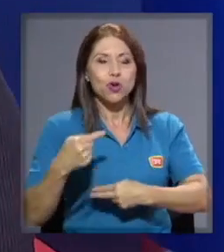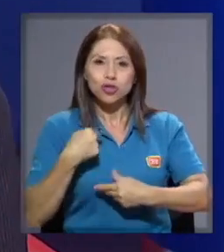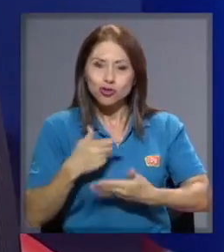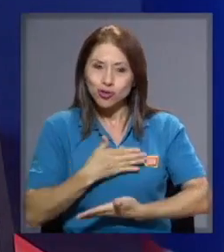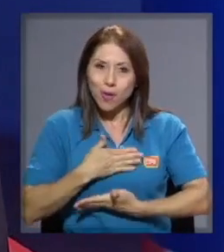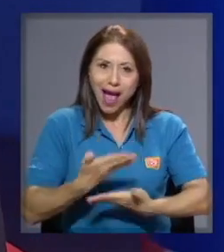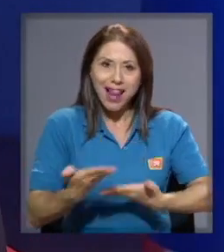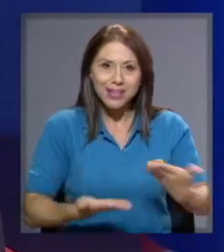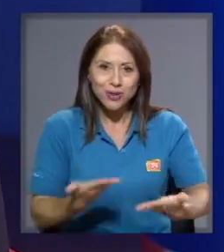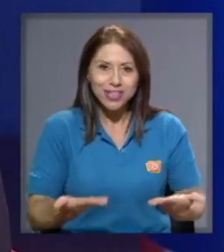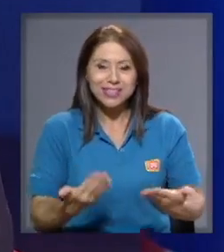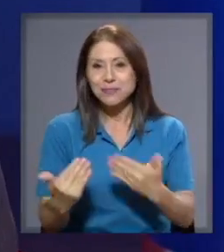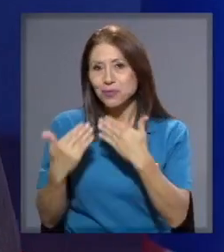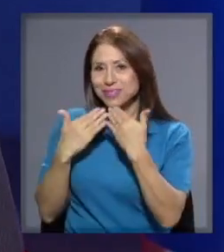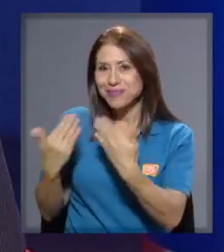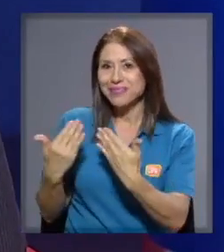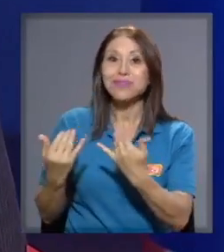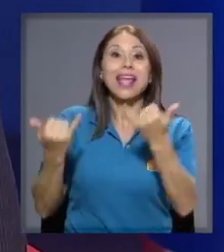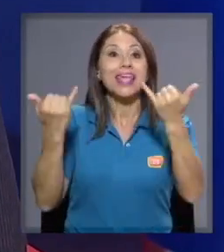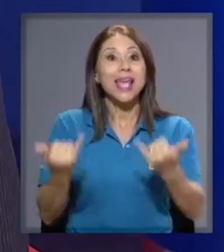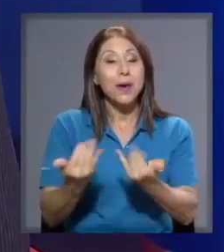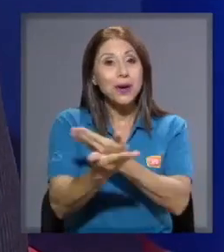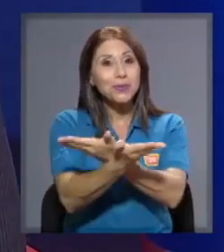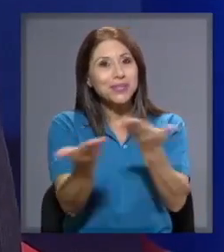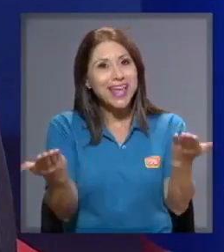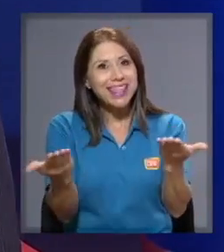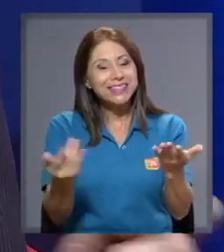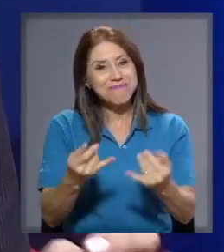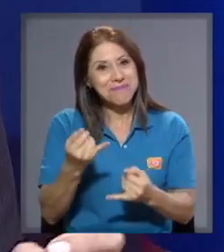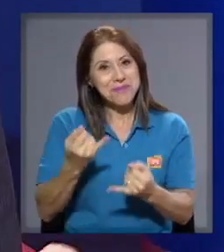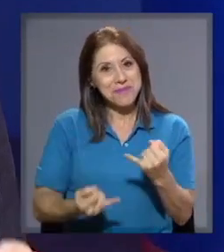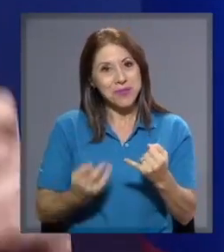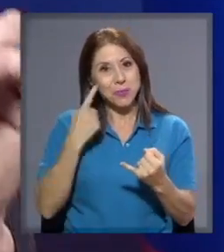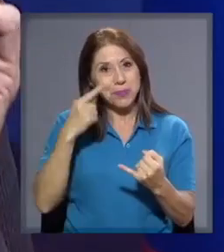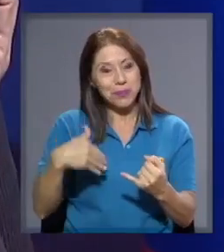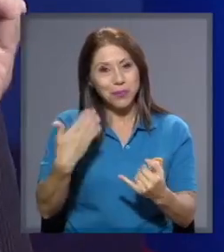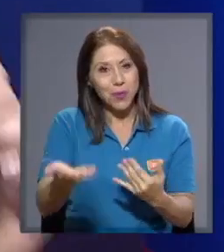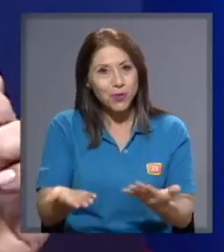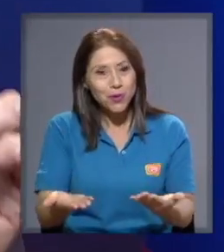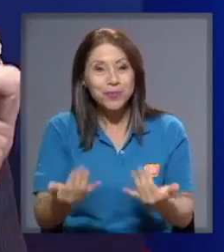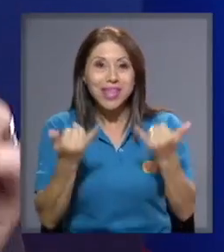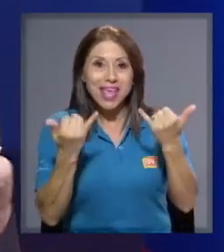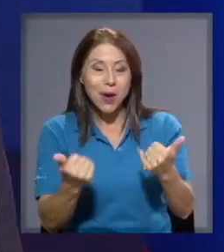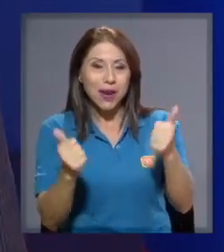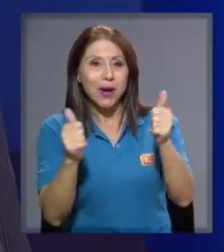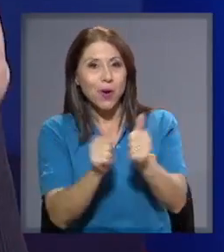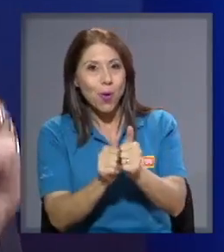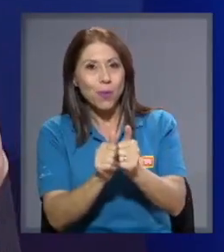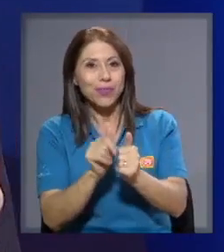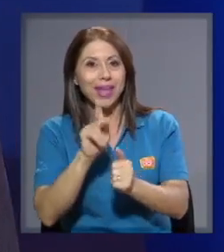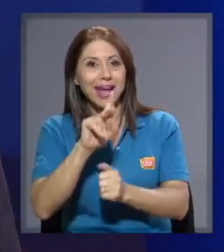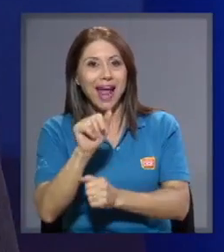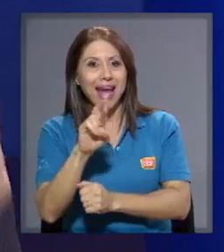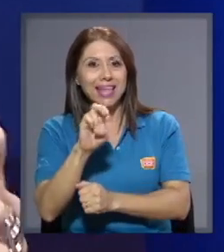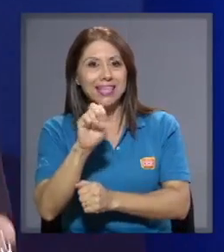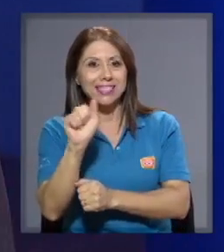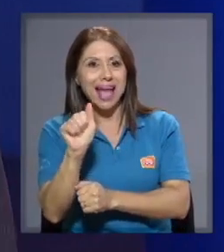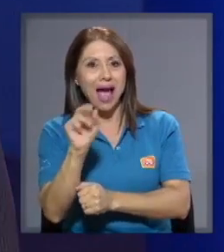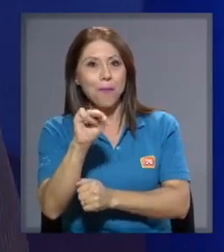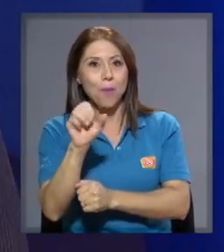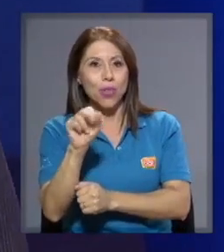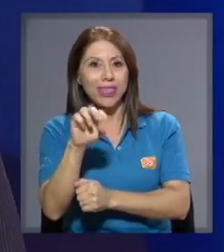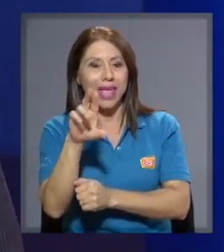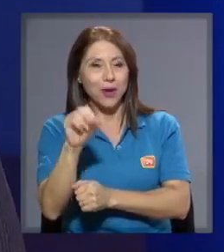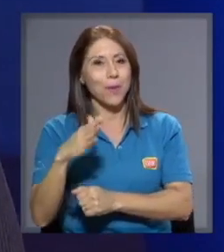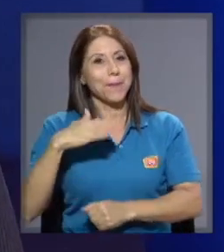muchísimas gracias y ahora ustedes me despido nos vemos pronto y los dejo con marisa montero